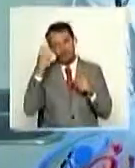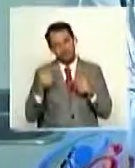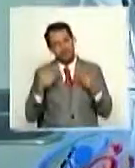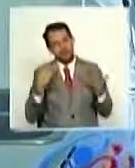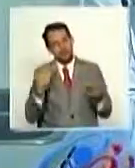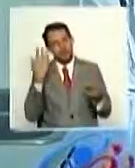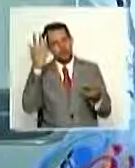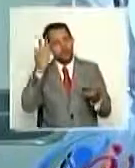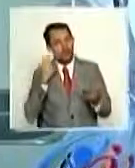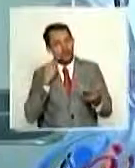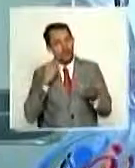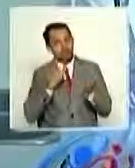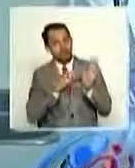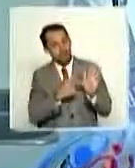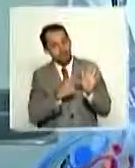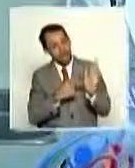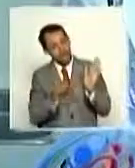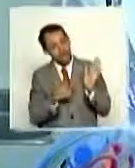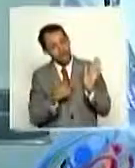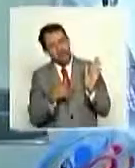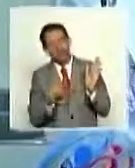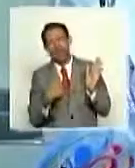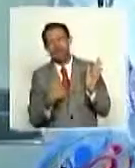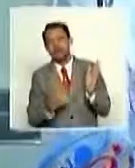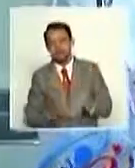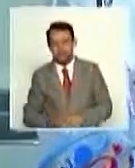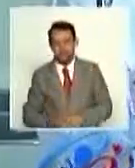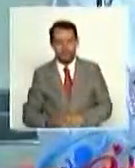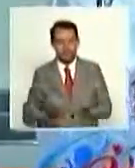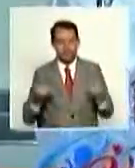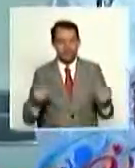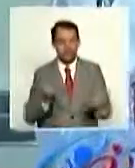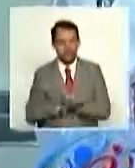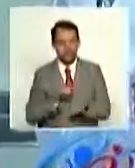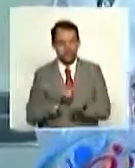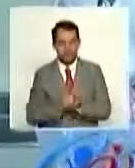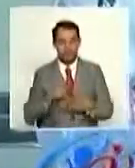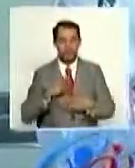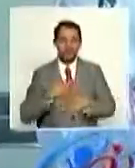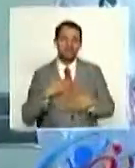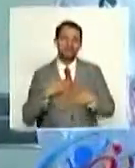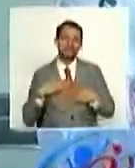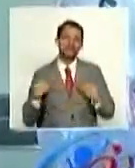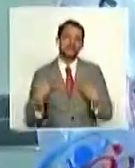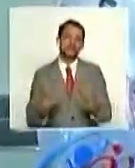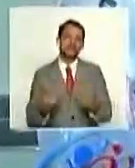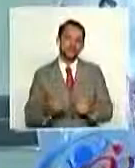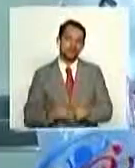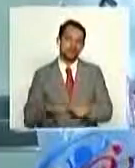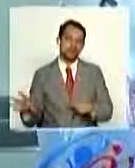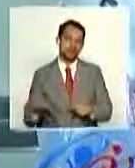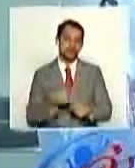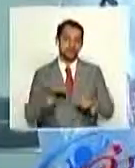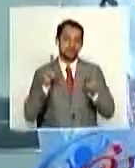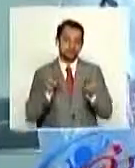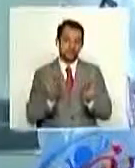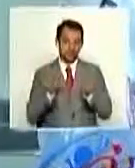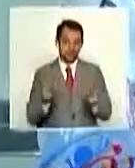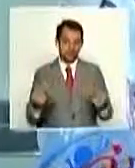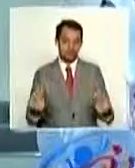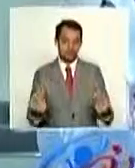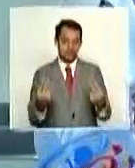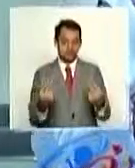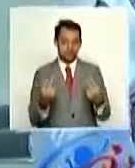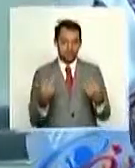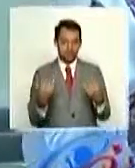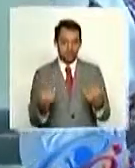con este método diagnóstico. Bueno, muy bien. Un saludo muy especial a todas las personas que nos están viendo en este